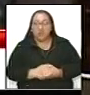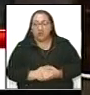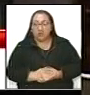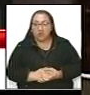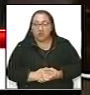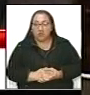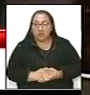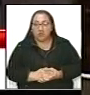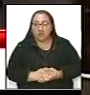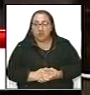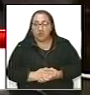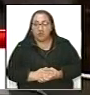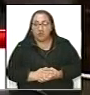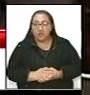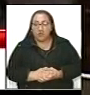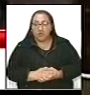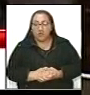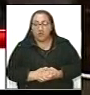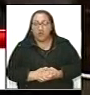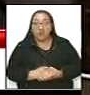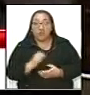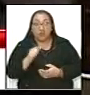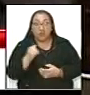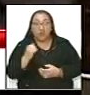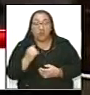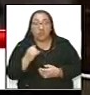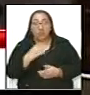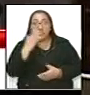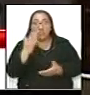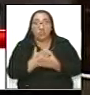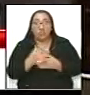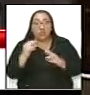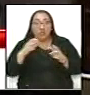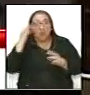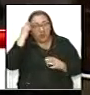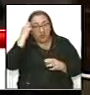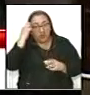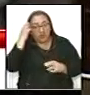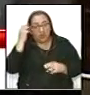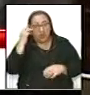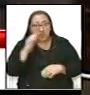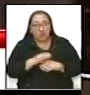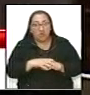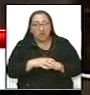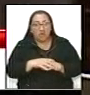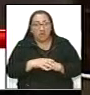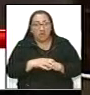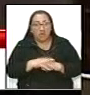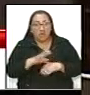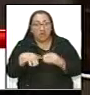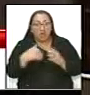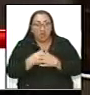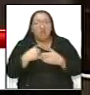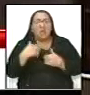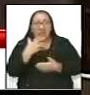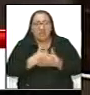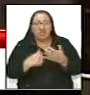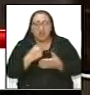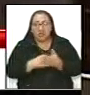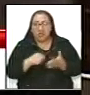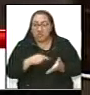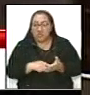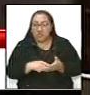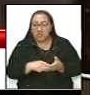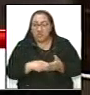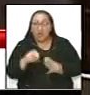que si hay un problema de política general en el tema de las exoneraciones, tienen las exoneraciones, tienen